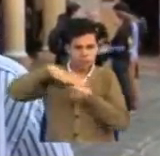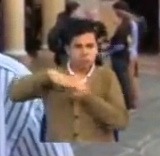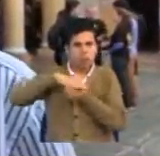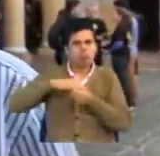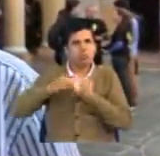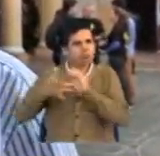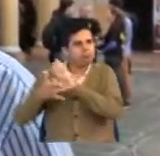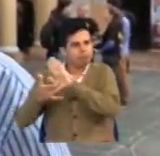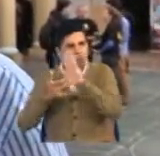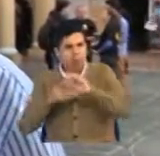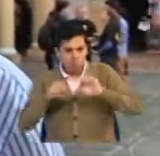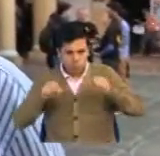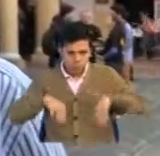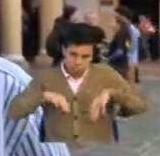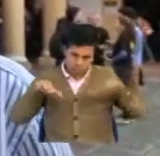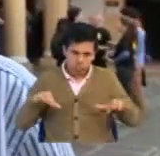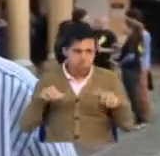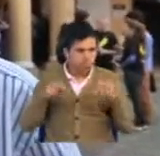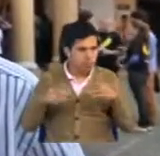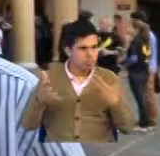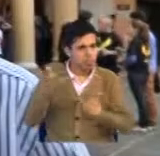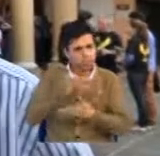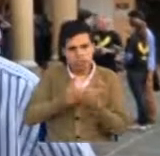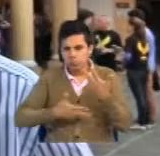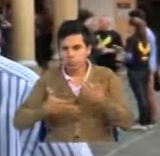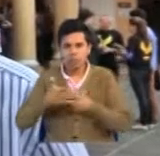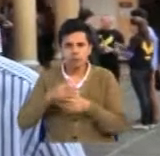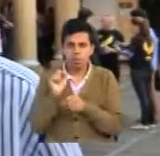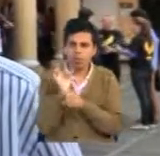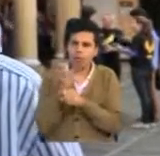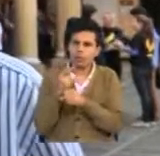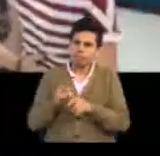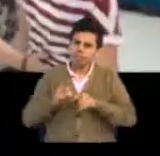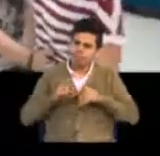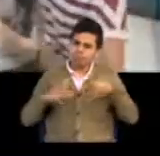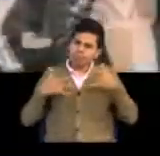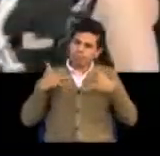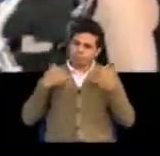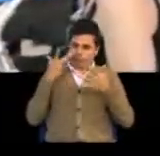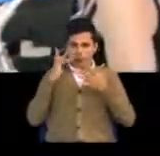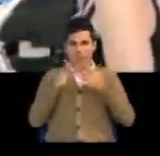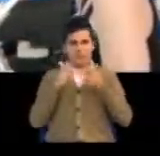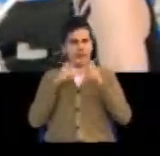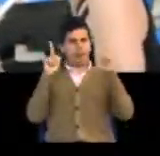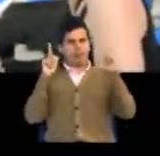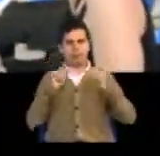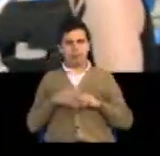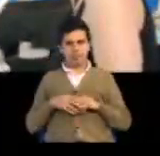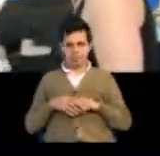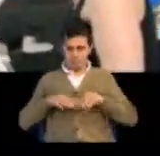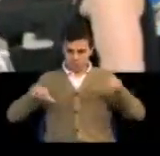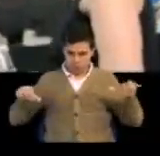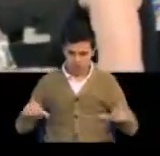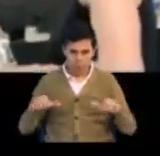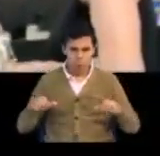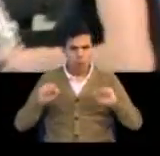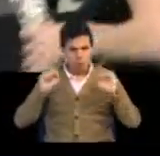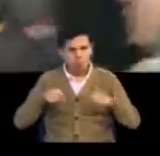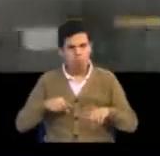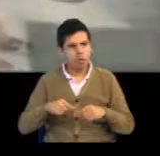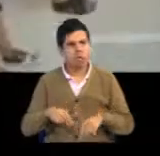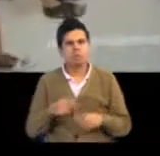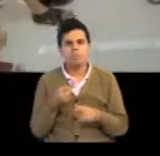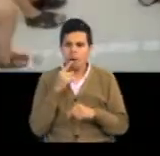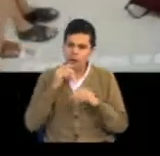estén dinamizadas, con gente circulando y que el arte se respire en lo público. Es un recurso para establecer nuevas vías